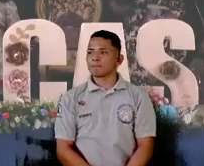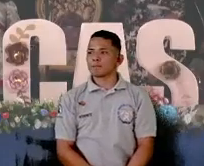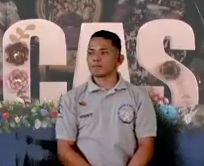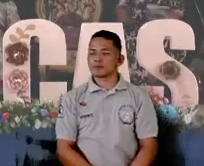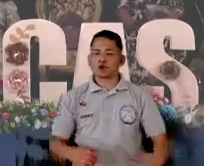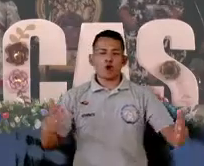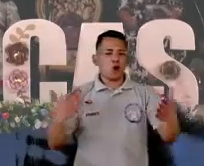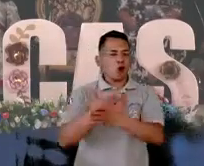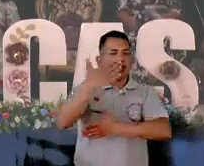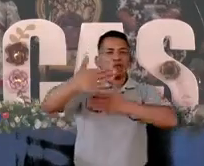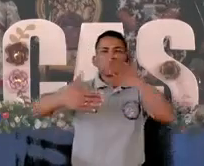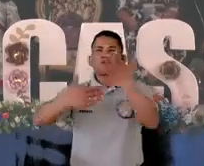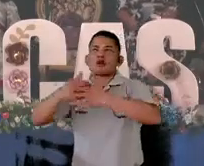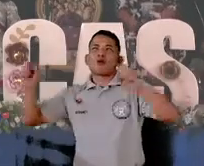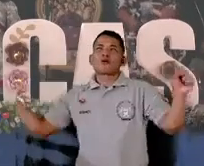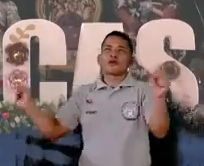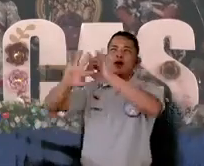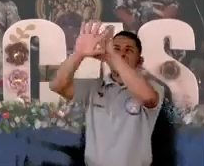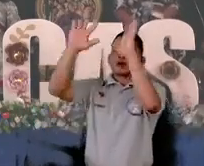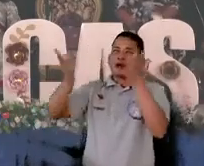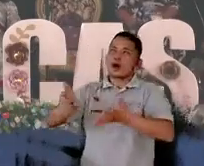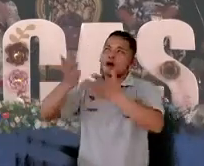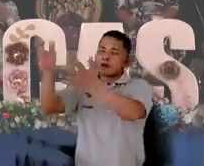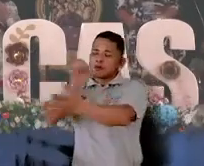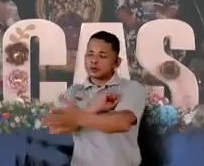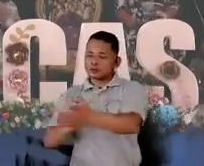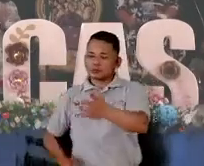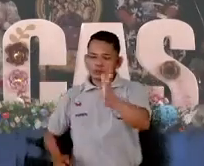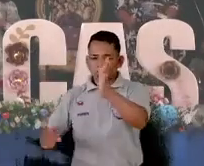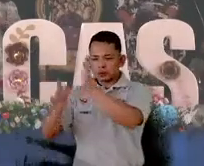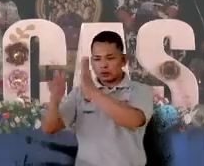Toda la gloria es para el Señor Jesucristo.